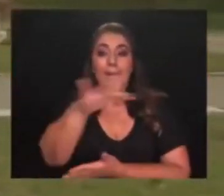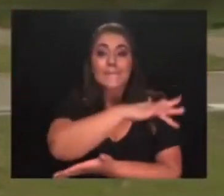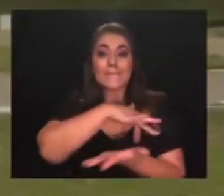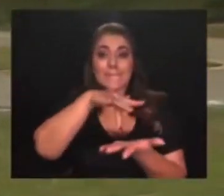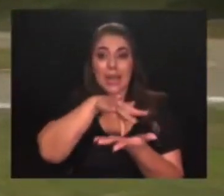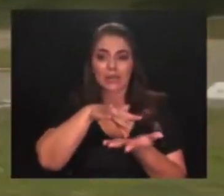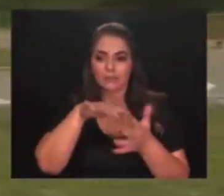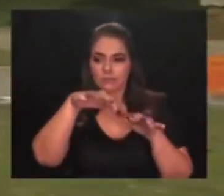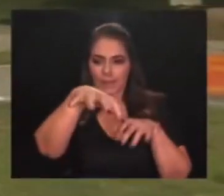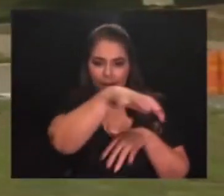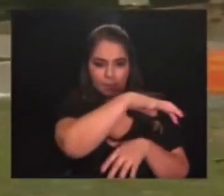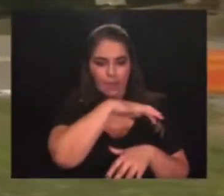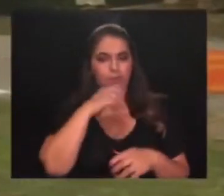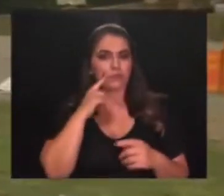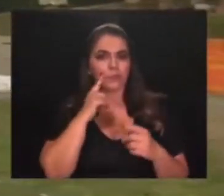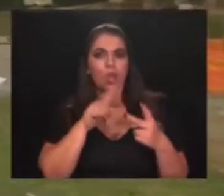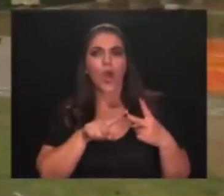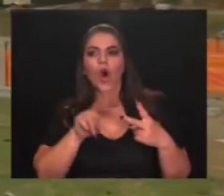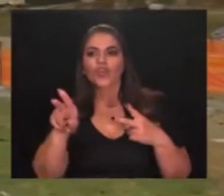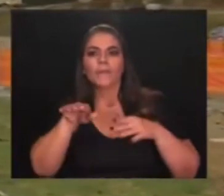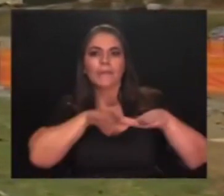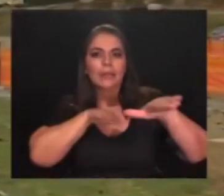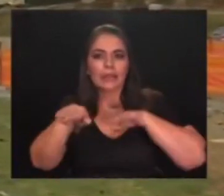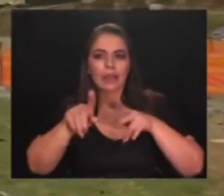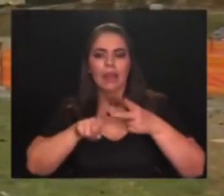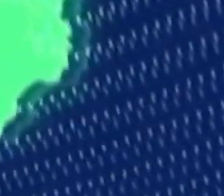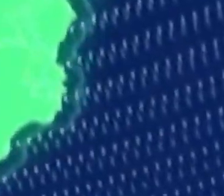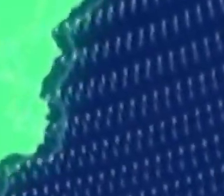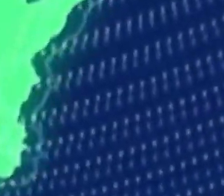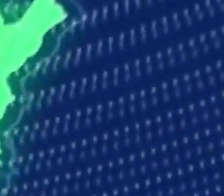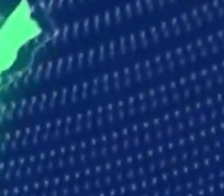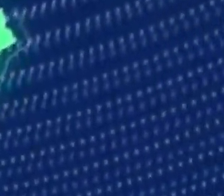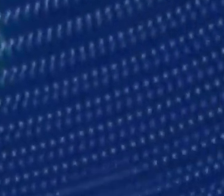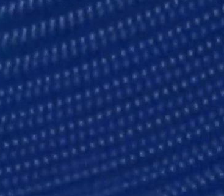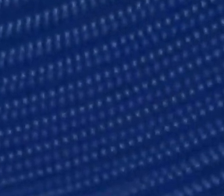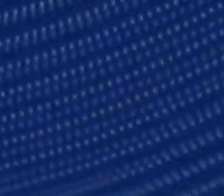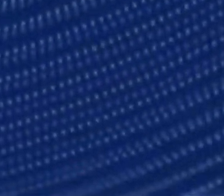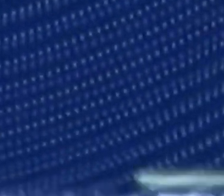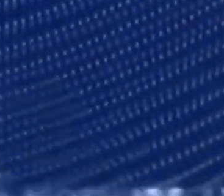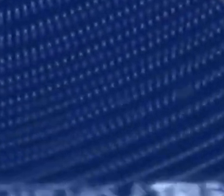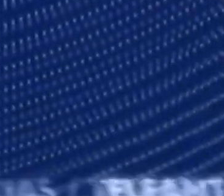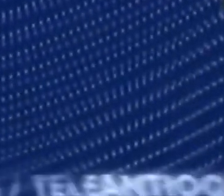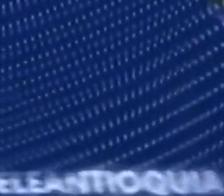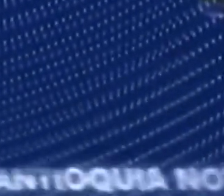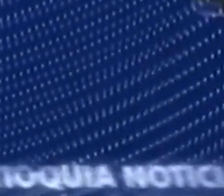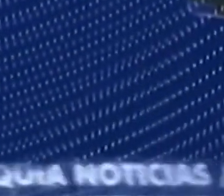además para recoger otras disciplinas como patinaje, ciclismo, entre otros.